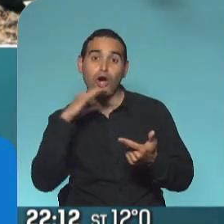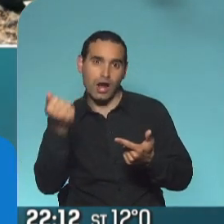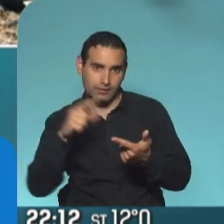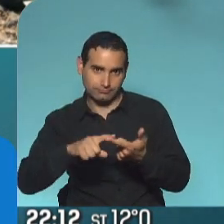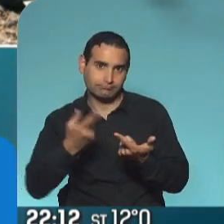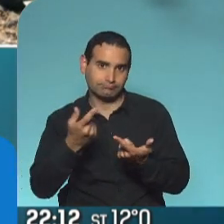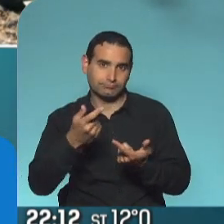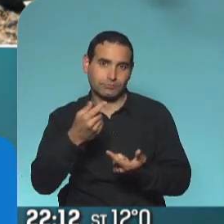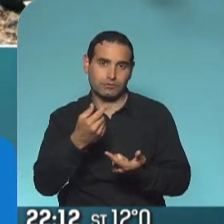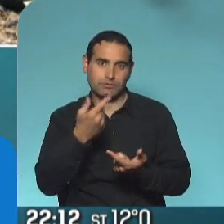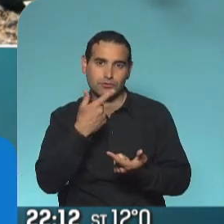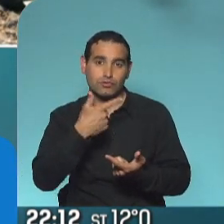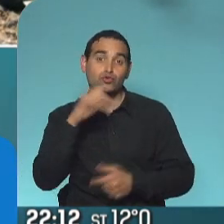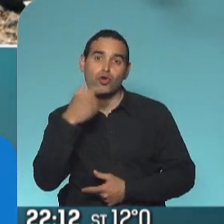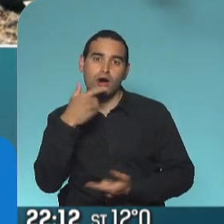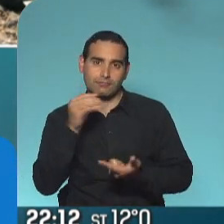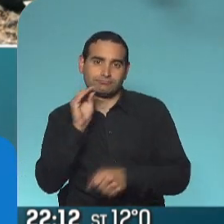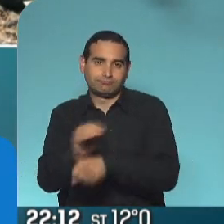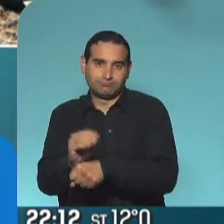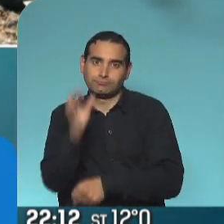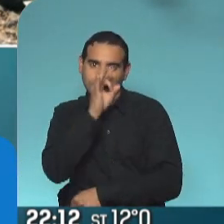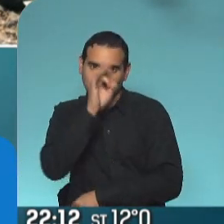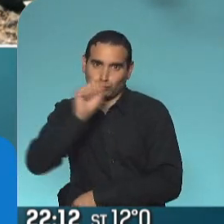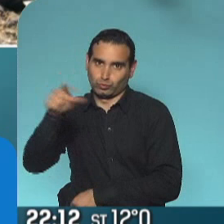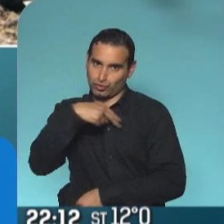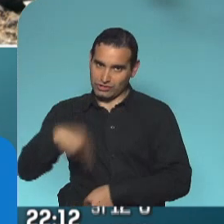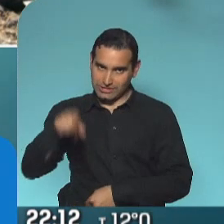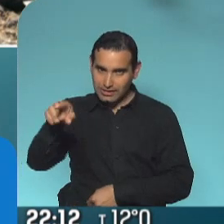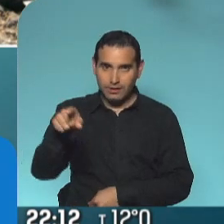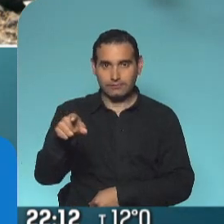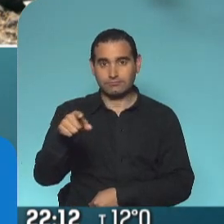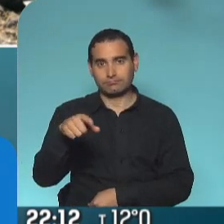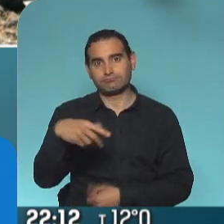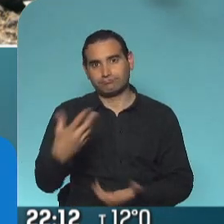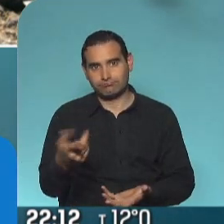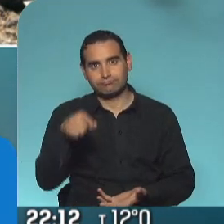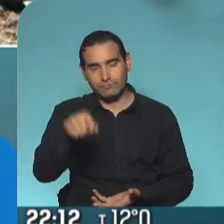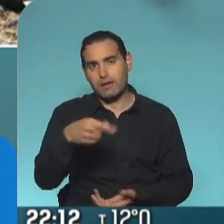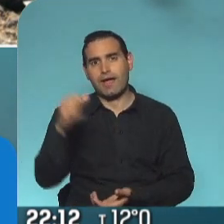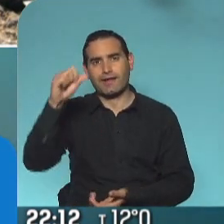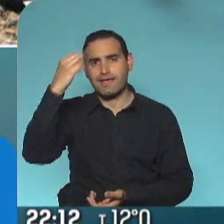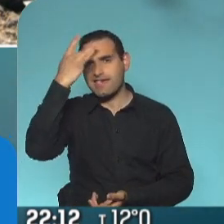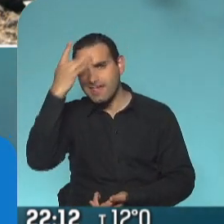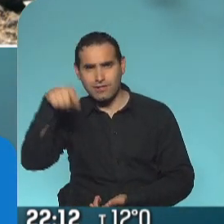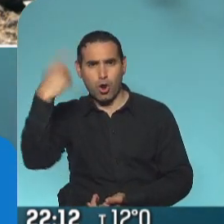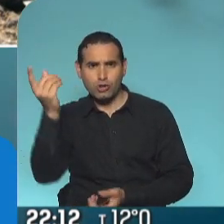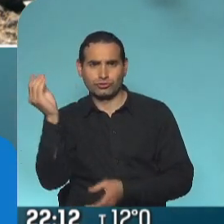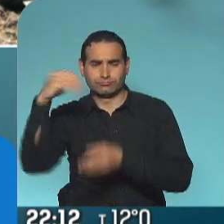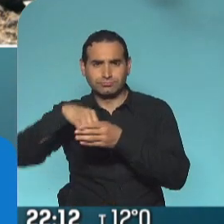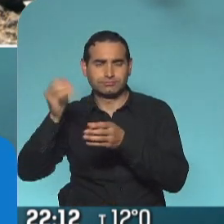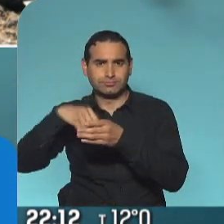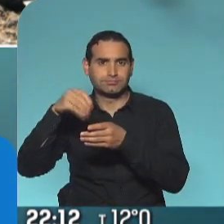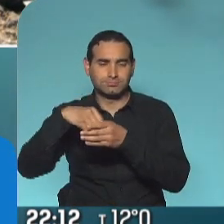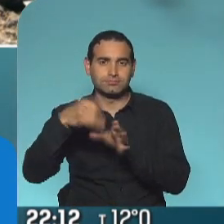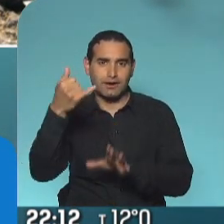para que coman los cerdos chinos y después de chinos, de la India y de los países que están incorporando a sus dietas